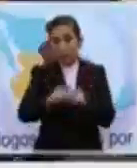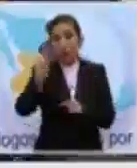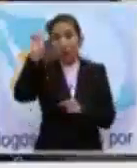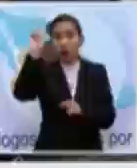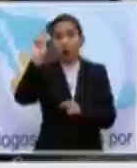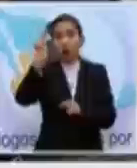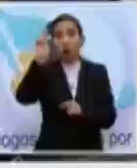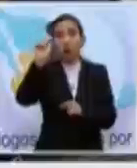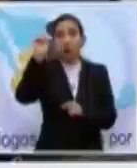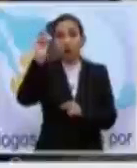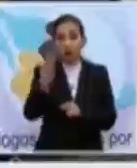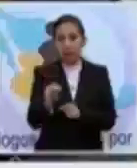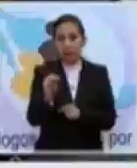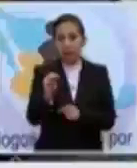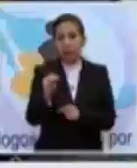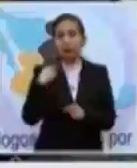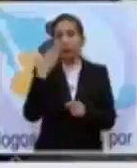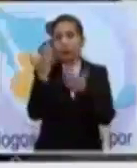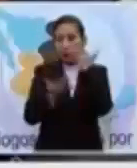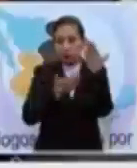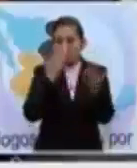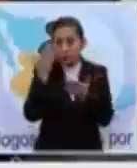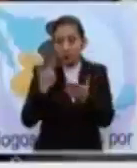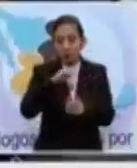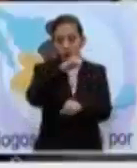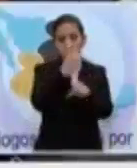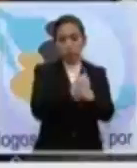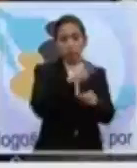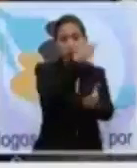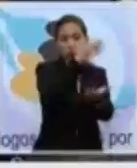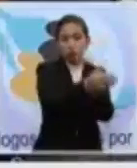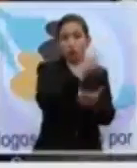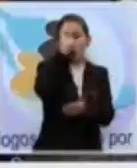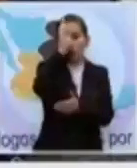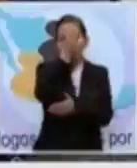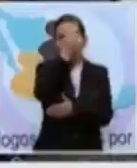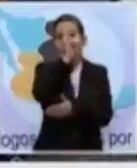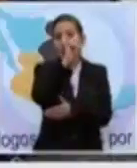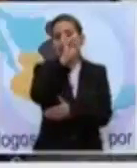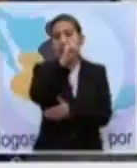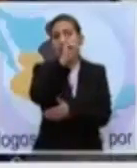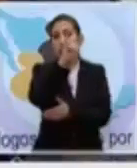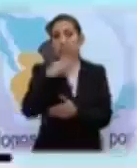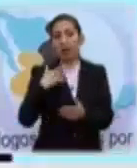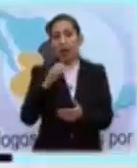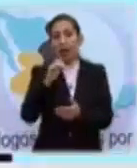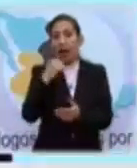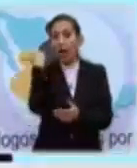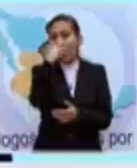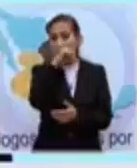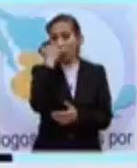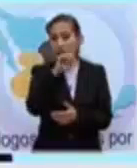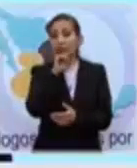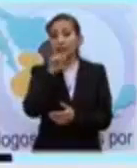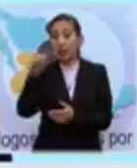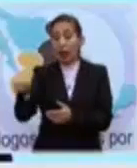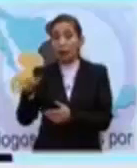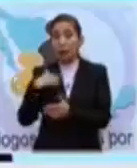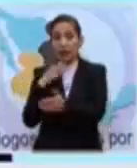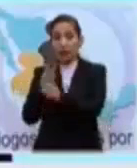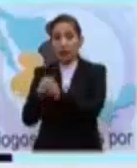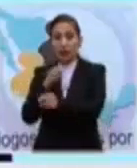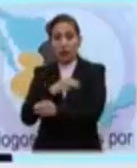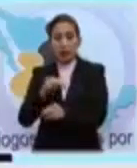Nacional Autónoma de México, realizó estancias postdoctorales en la Universidad de Innsbruck, en Austria, y en el gabinete